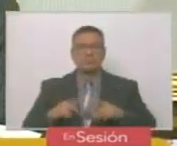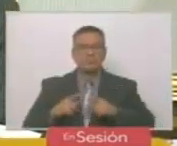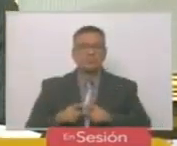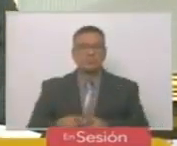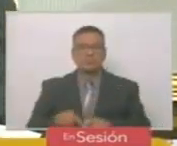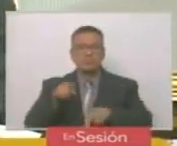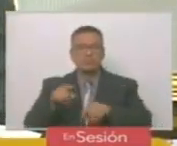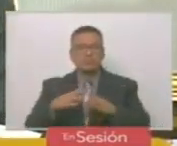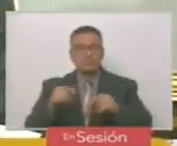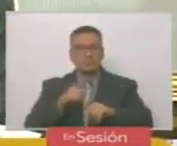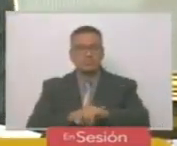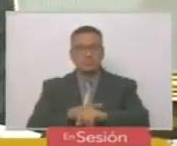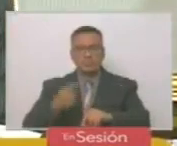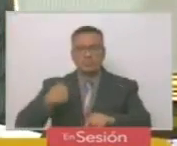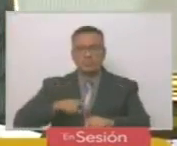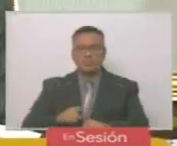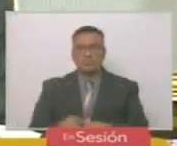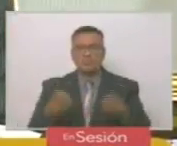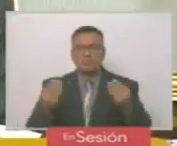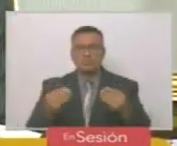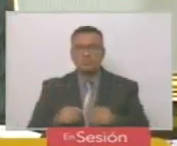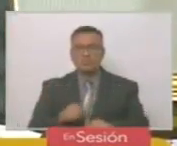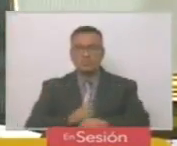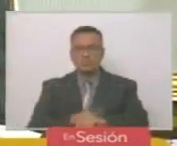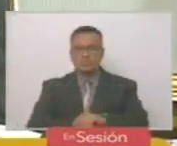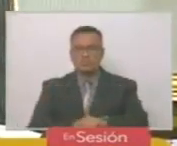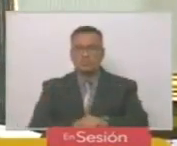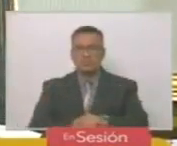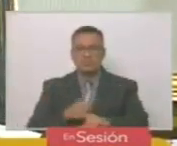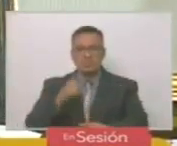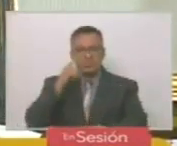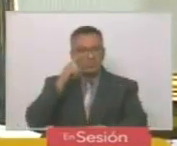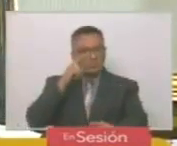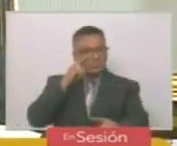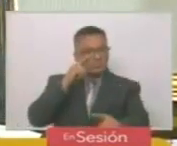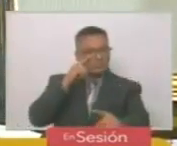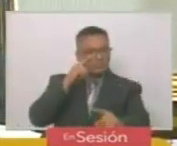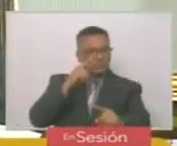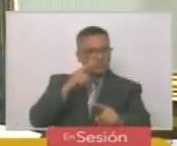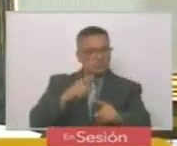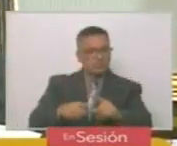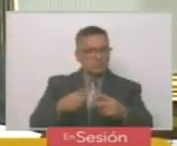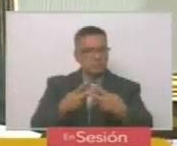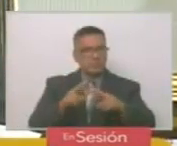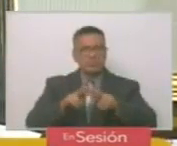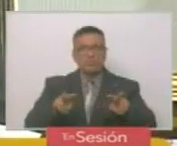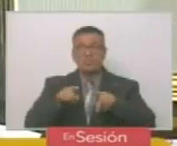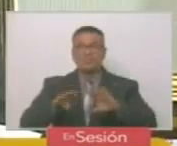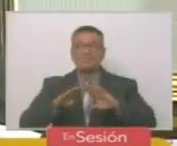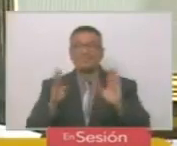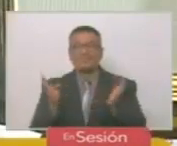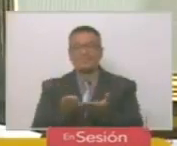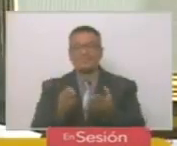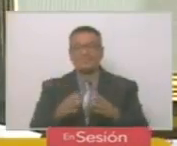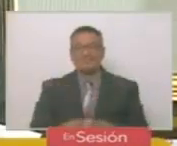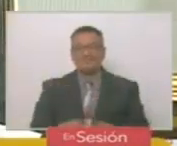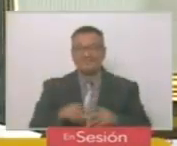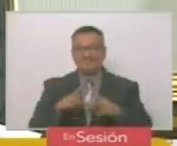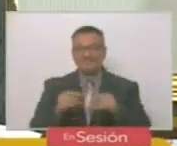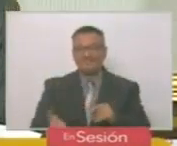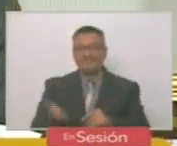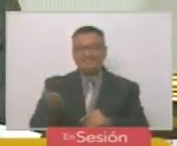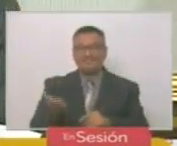en que nos encontramos en tremendas situaciones, en desafíos para la paz de este planeta, es